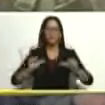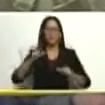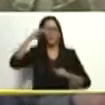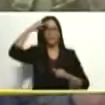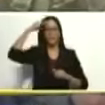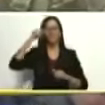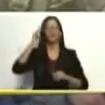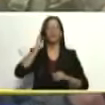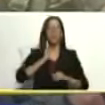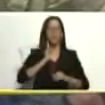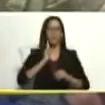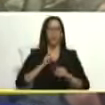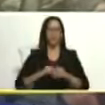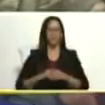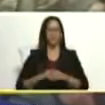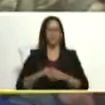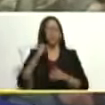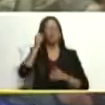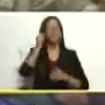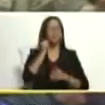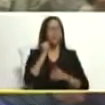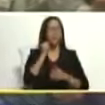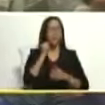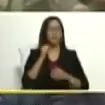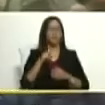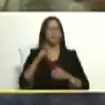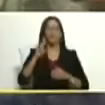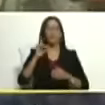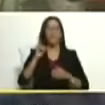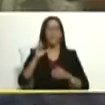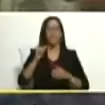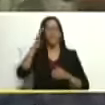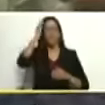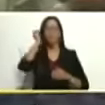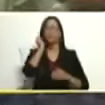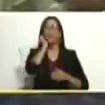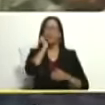Bolívar, de Sucre, de Urdaneta, de Miranda.